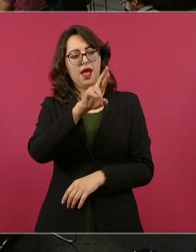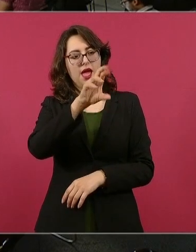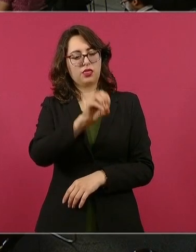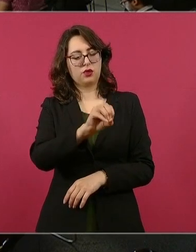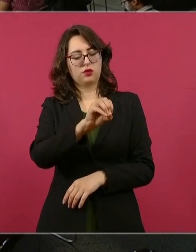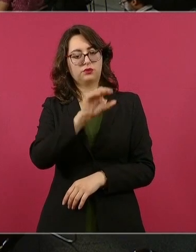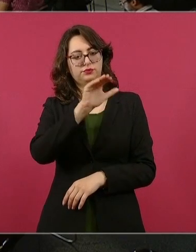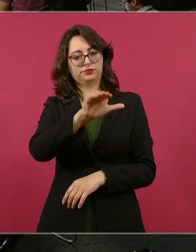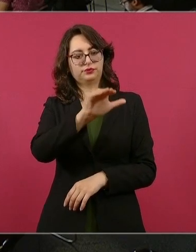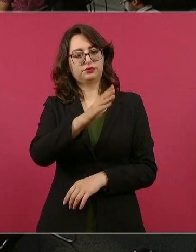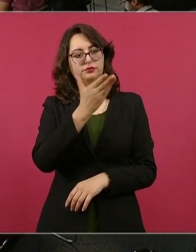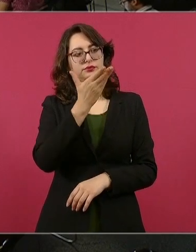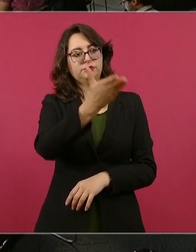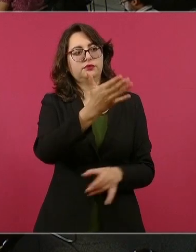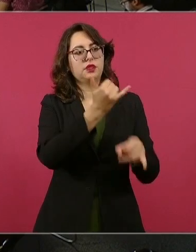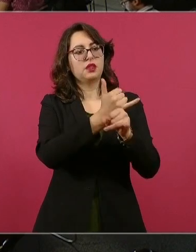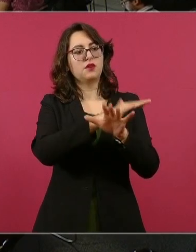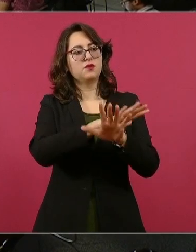pedí un informe